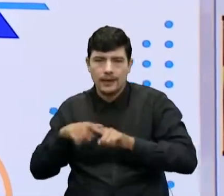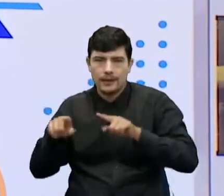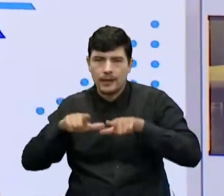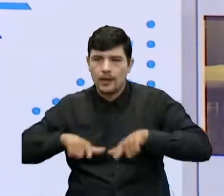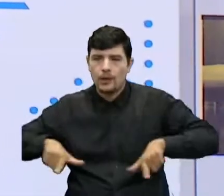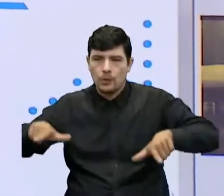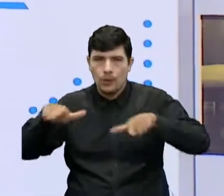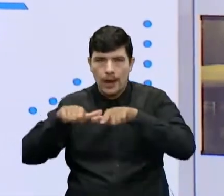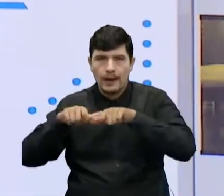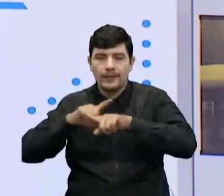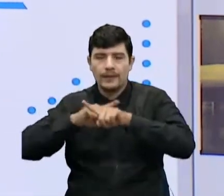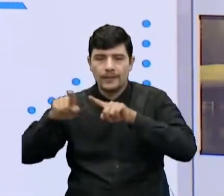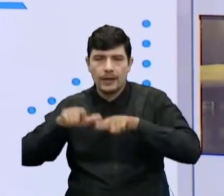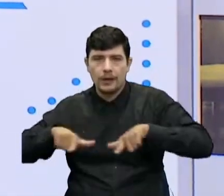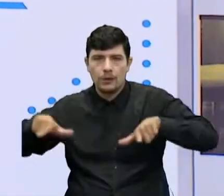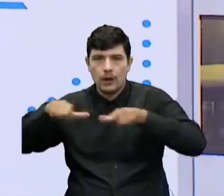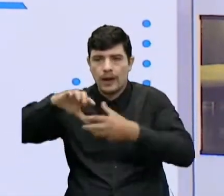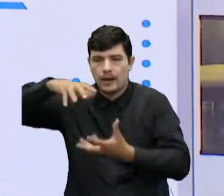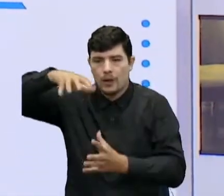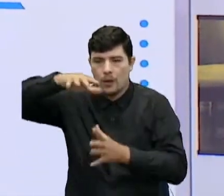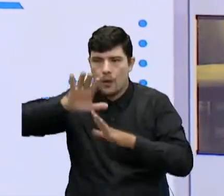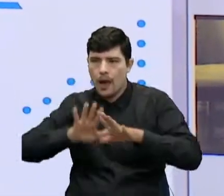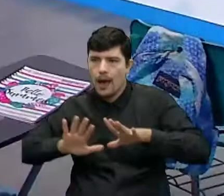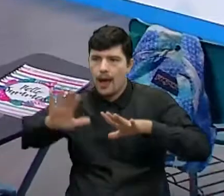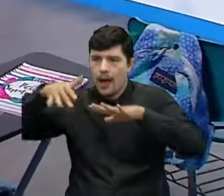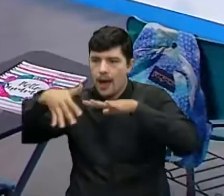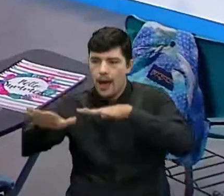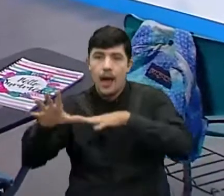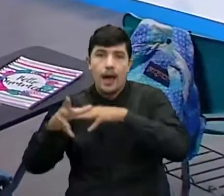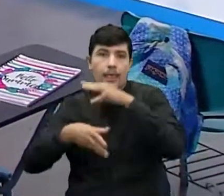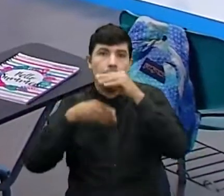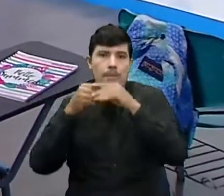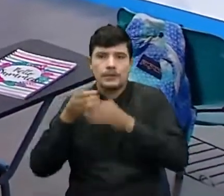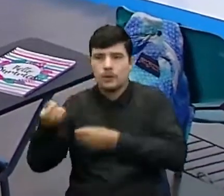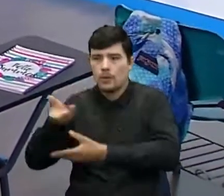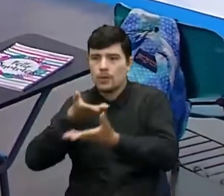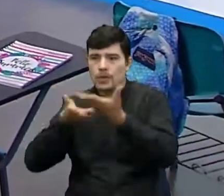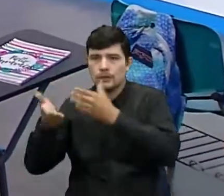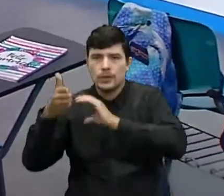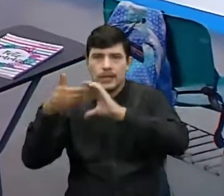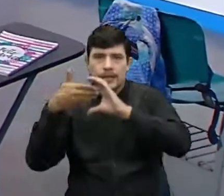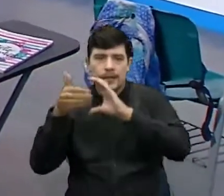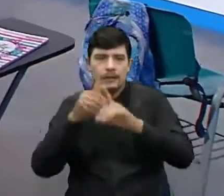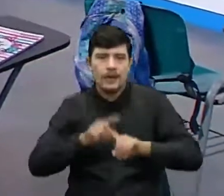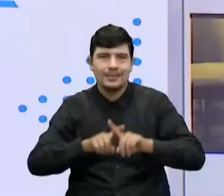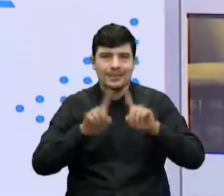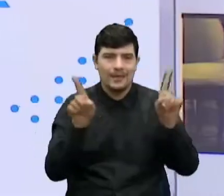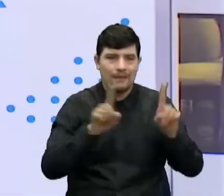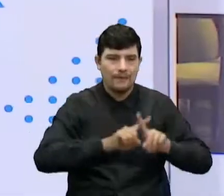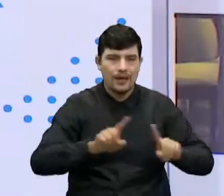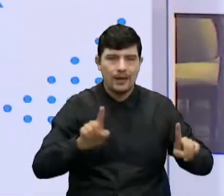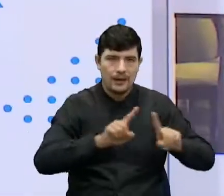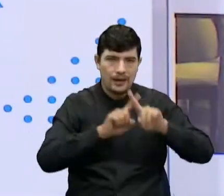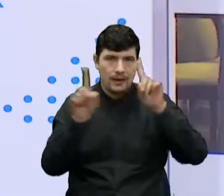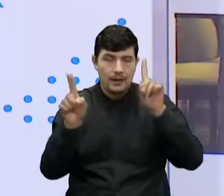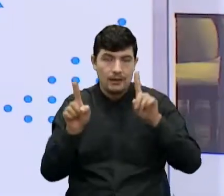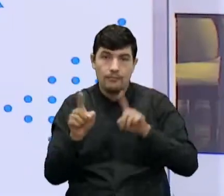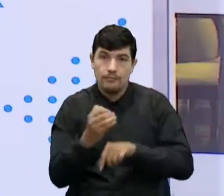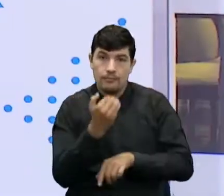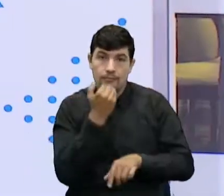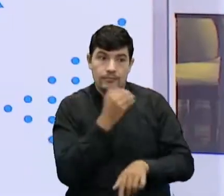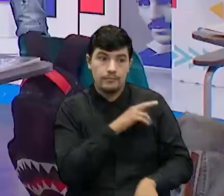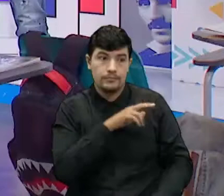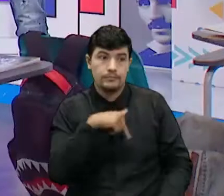ubicación geográfica diferente Pues las condiciones climáticas también son diferentes Cambian Entonces, podemos decir Que